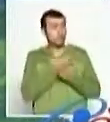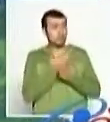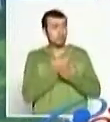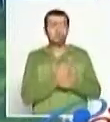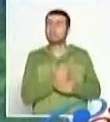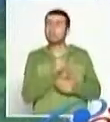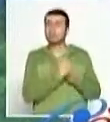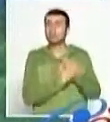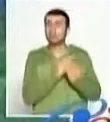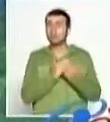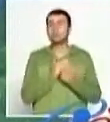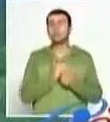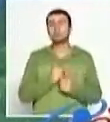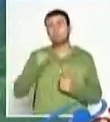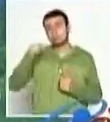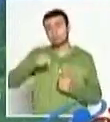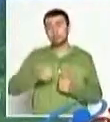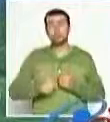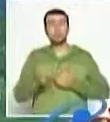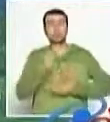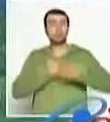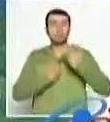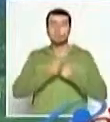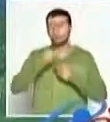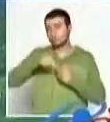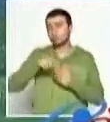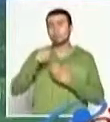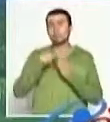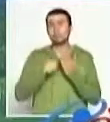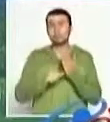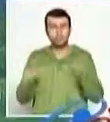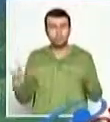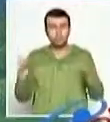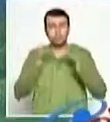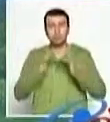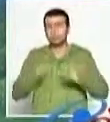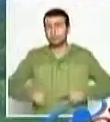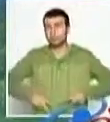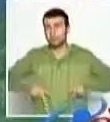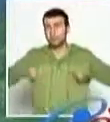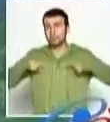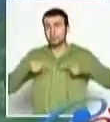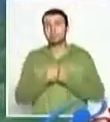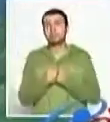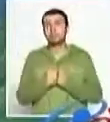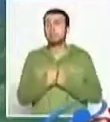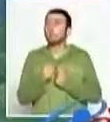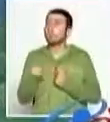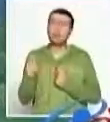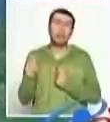esta invitación y por estar aquí con nosotros en el programa de Conexión Vital.